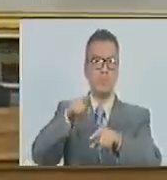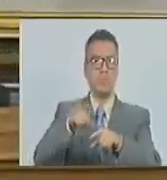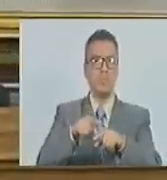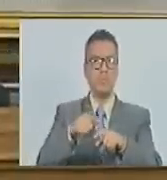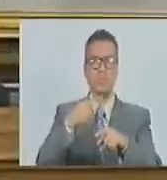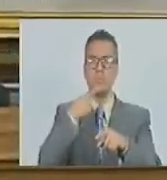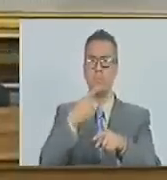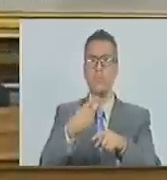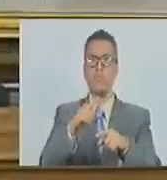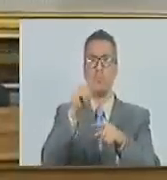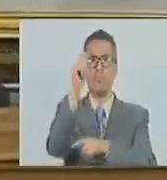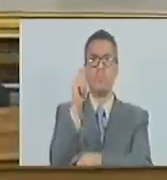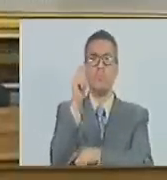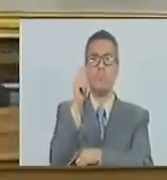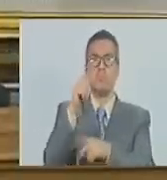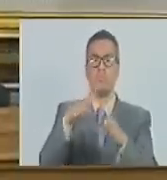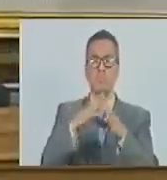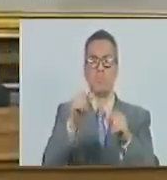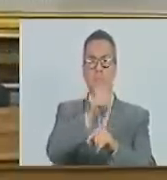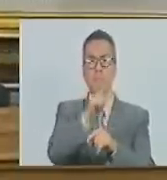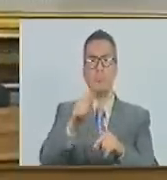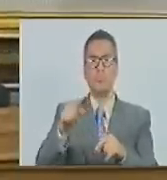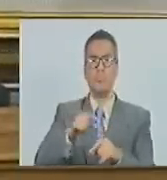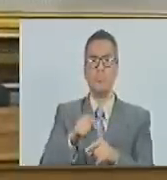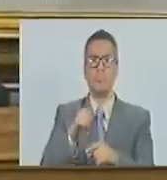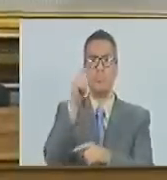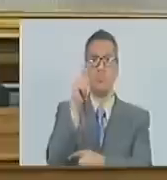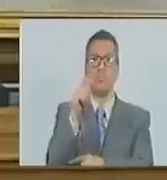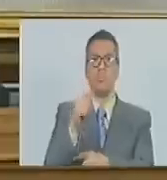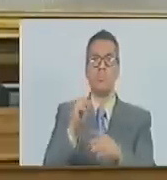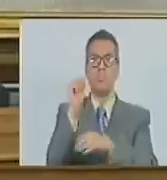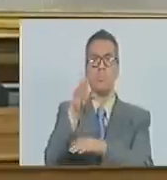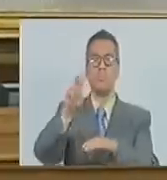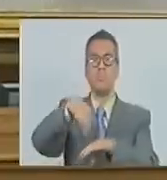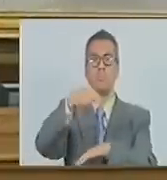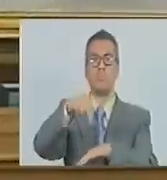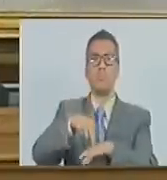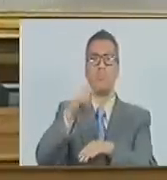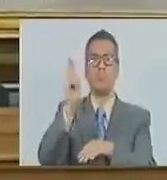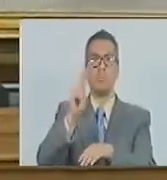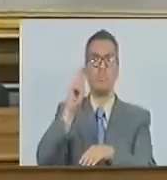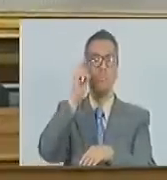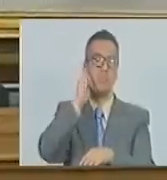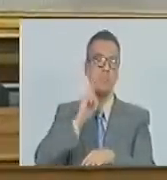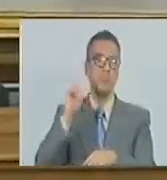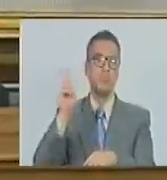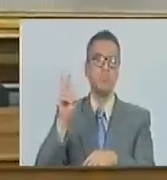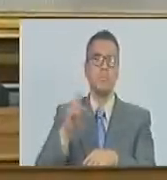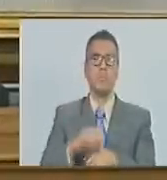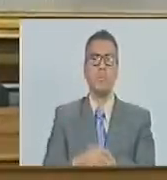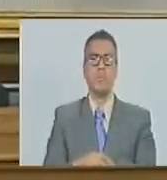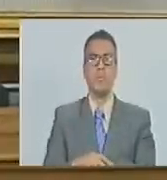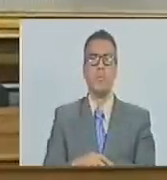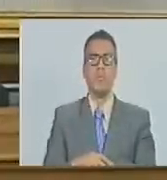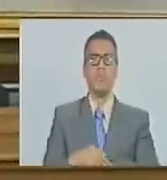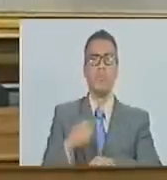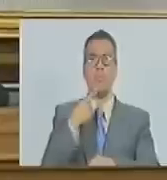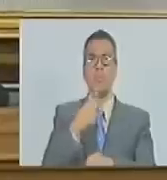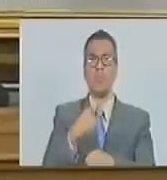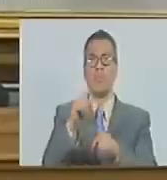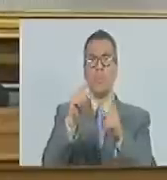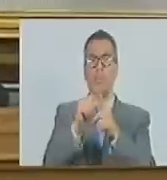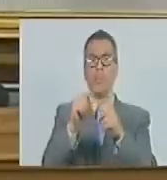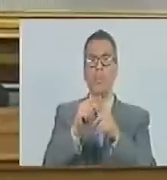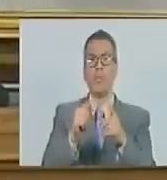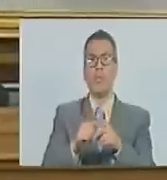derechos de palabras de diputadas, diputados de la Asamblea Nacional de la República Bolivariana de Venezuela. Dejo en el derecho de